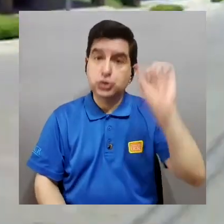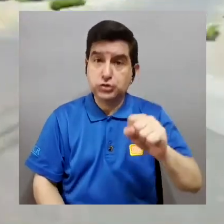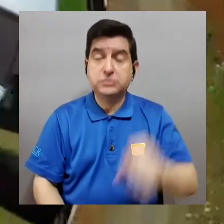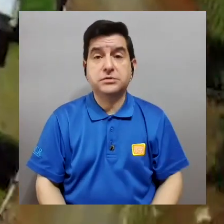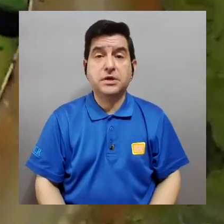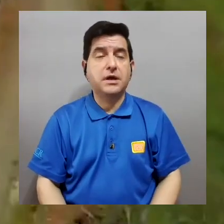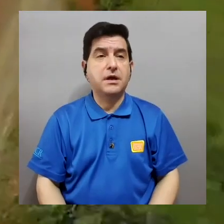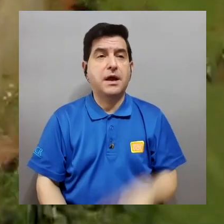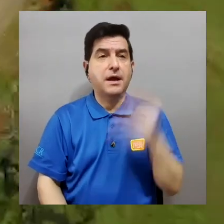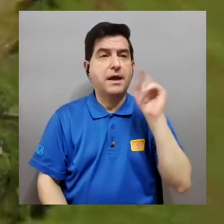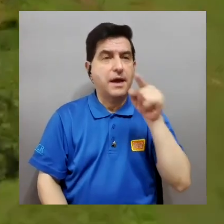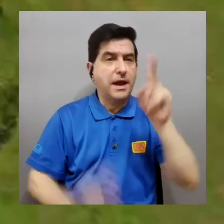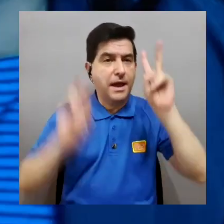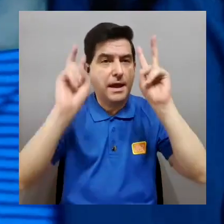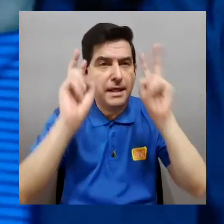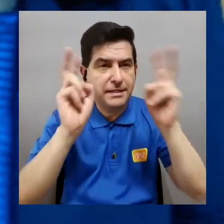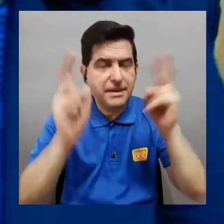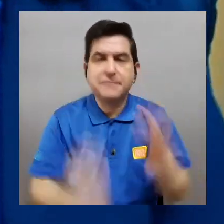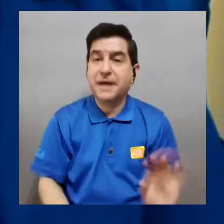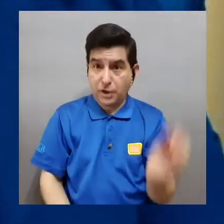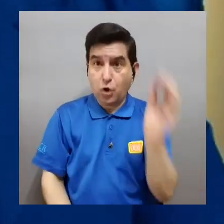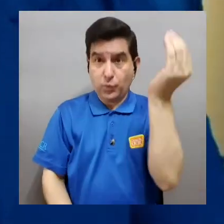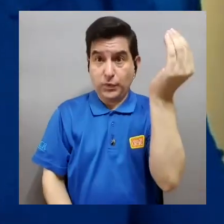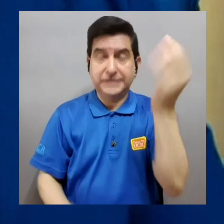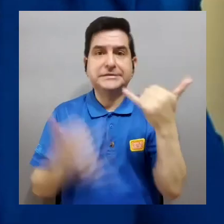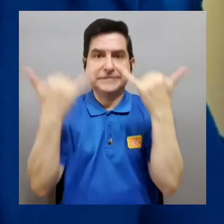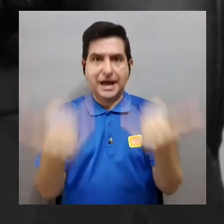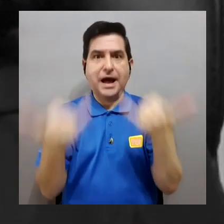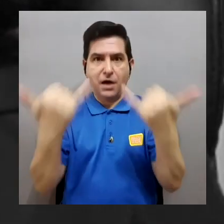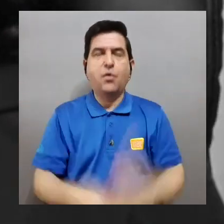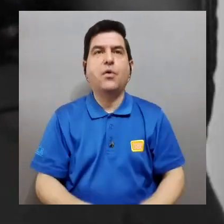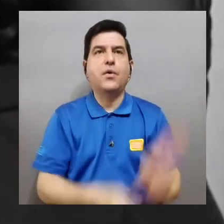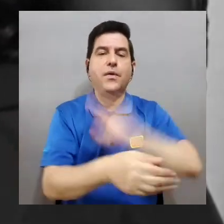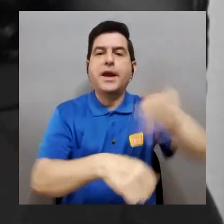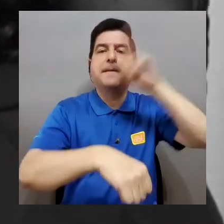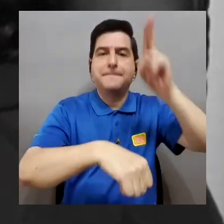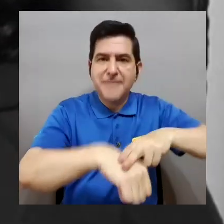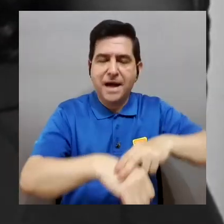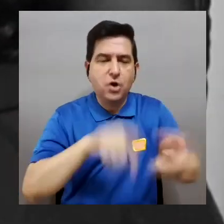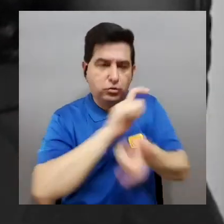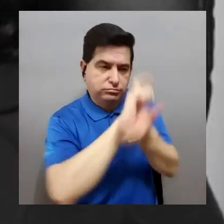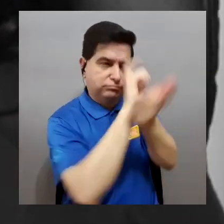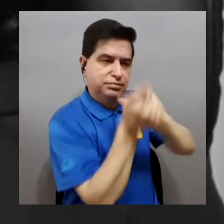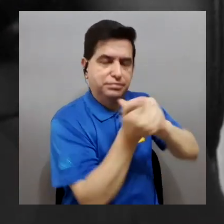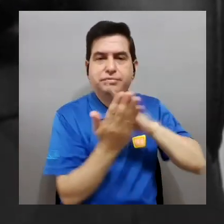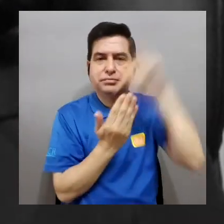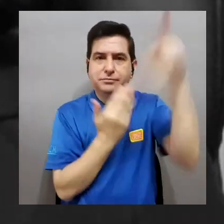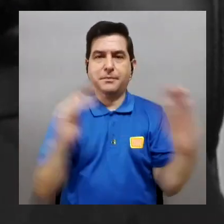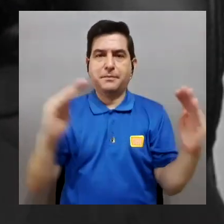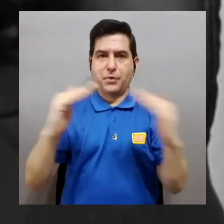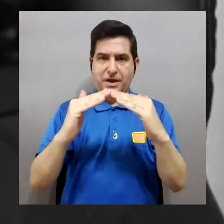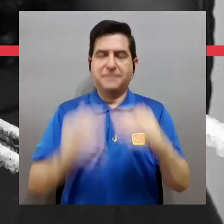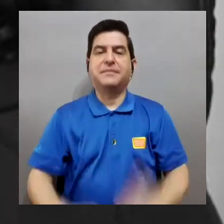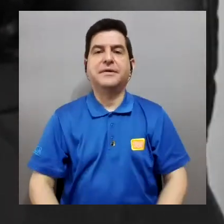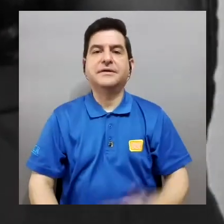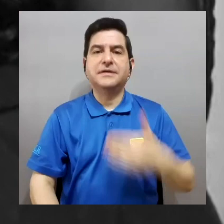que viendo del tema de los jóvenes, ahora el Banco Nacional adaptó su programa de vivienda